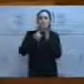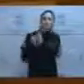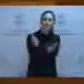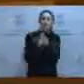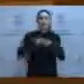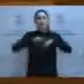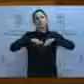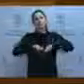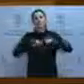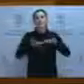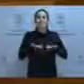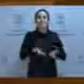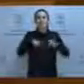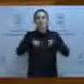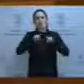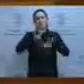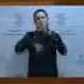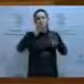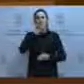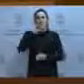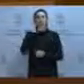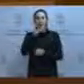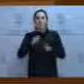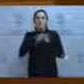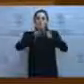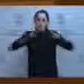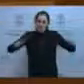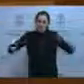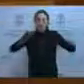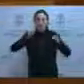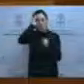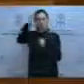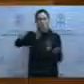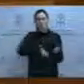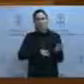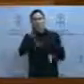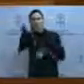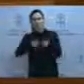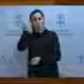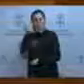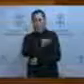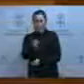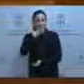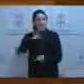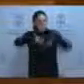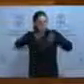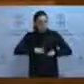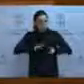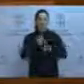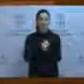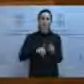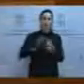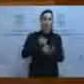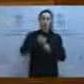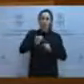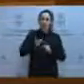que ayude a rejuvenecer esta tierra y que los talentos no se escapen, que los jóvenes queden aquí, que tengan empleo